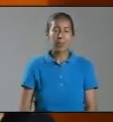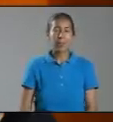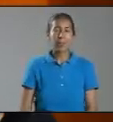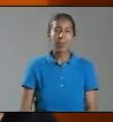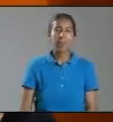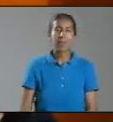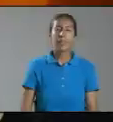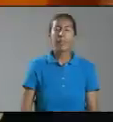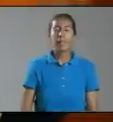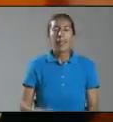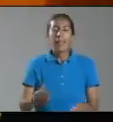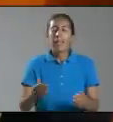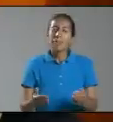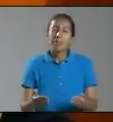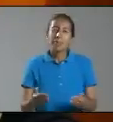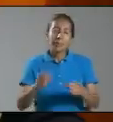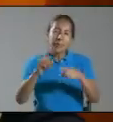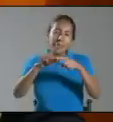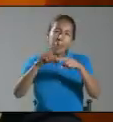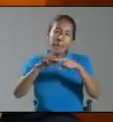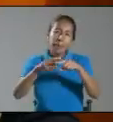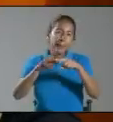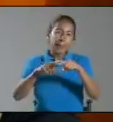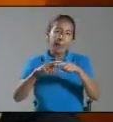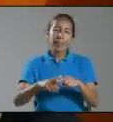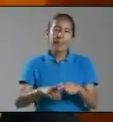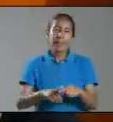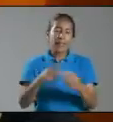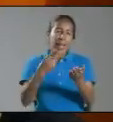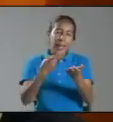versión, están en otro orden algunos,